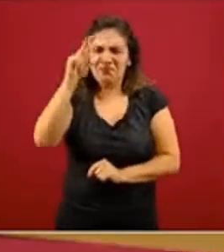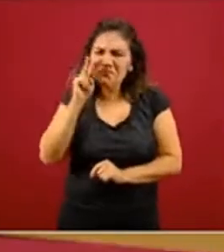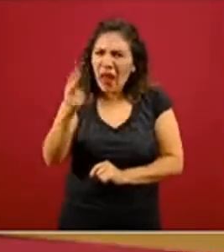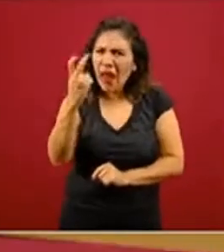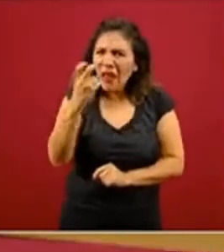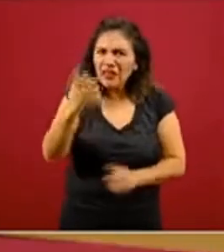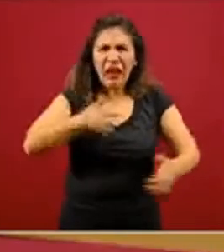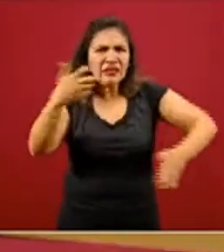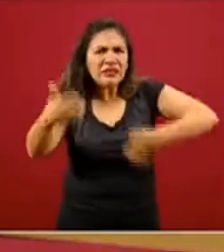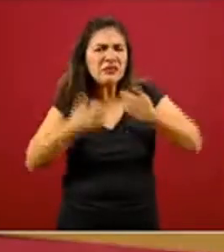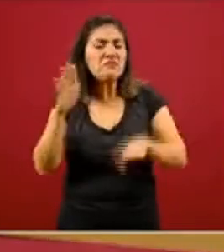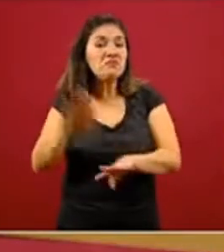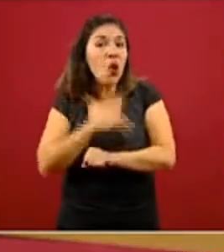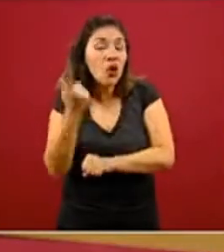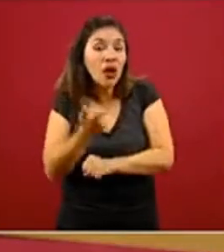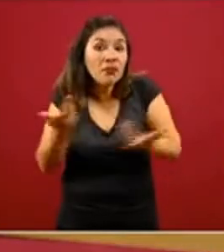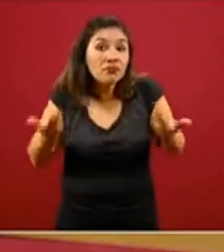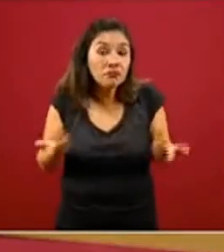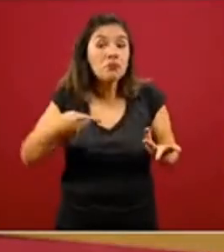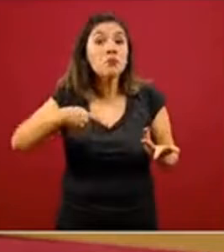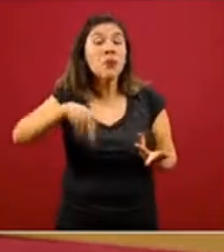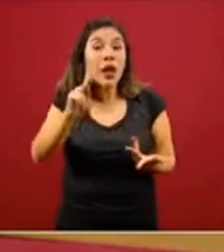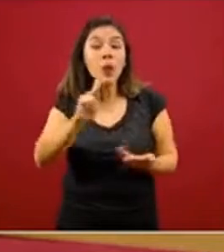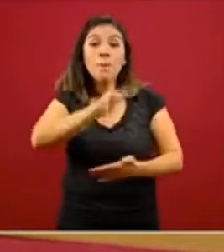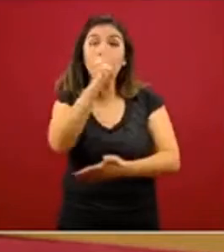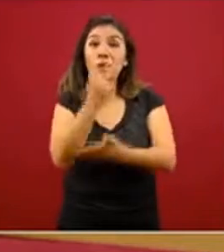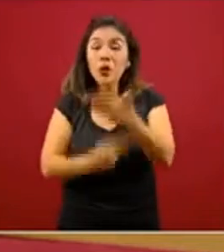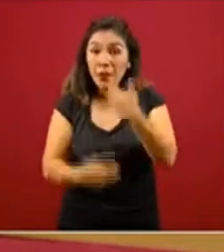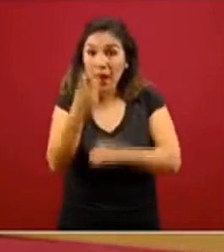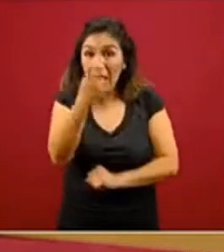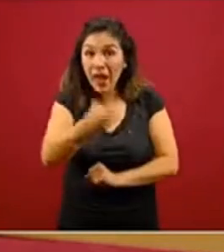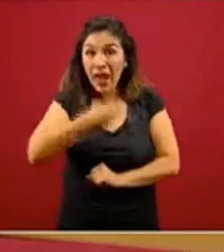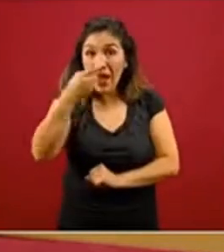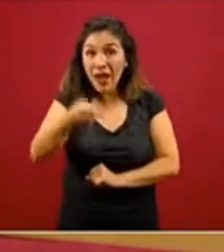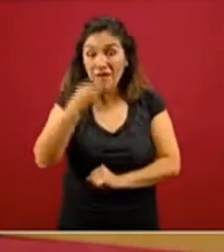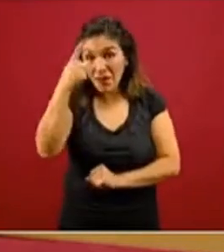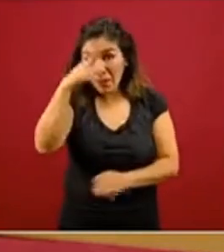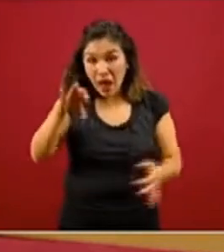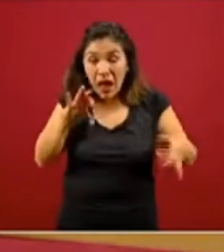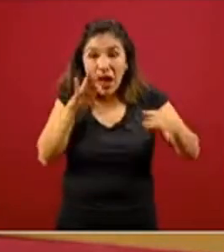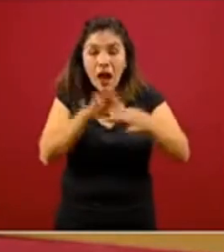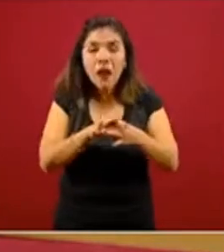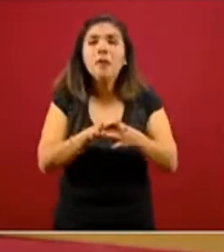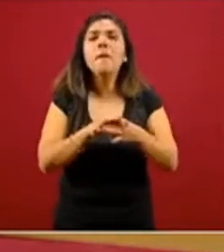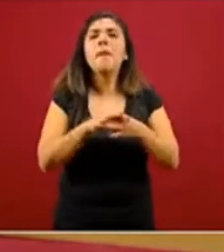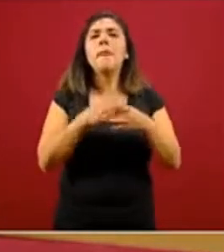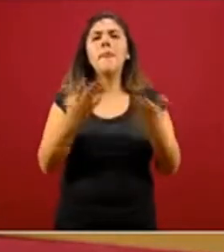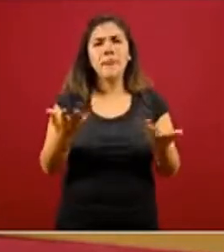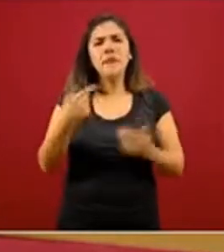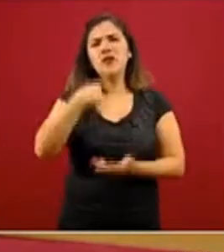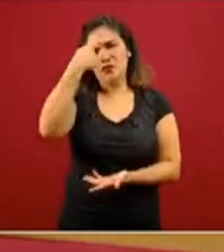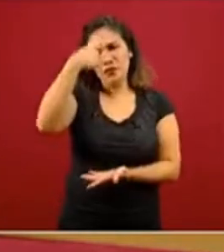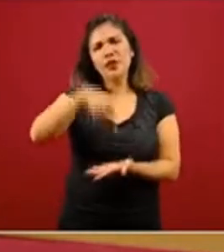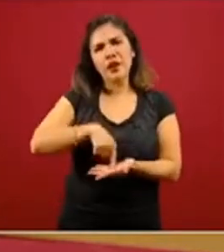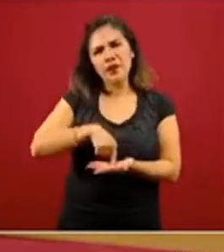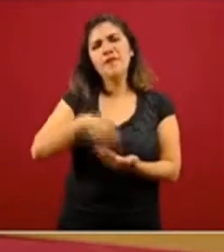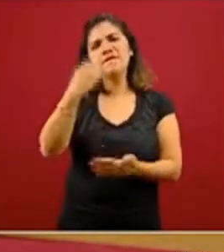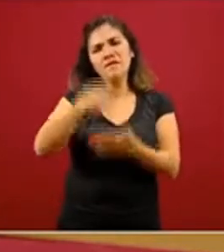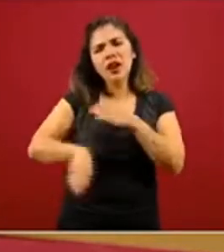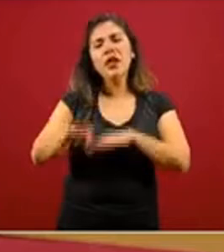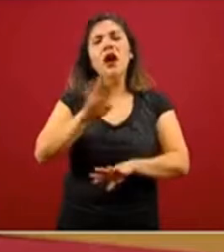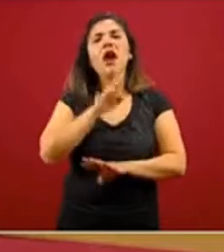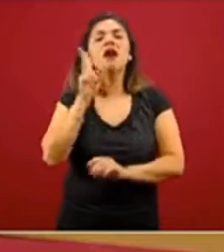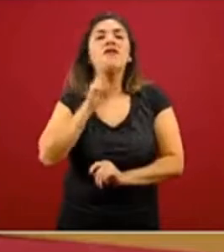tanta inquietud. Pero respecto al programa específico de la colaboración, yo creo que hay que ver qué nos puede